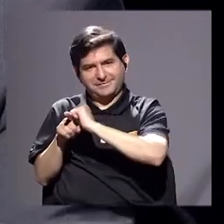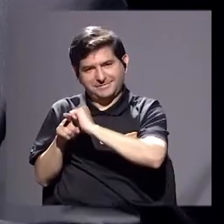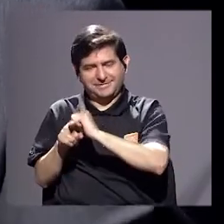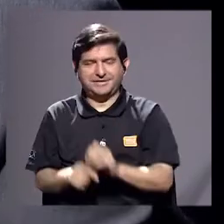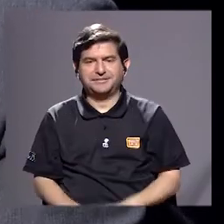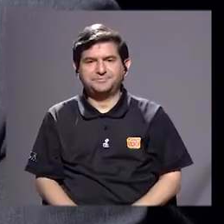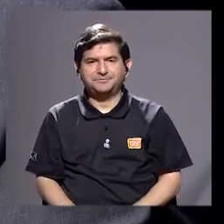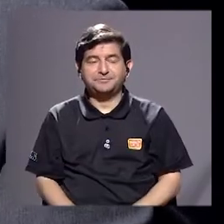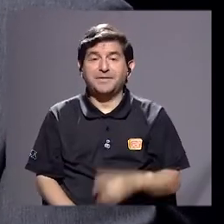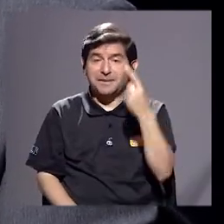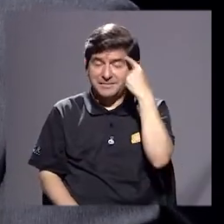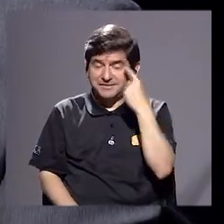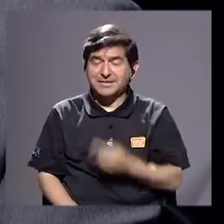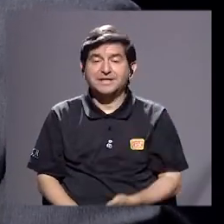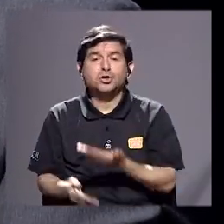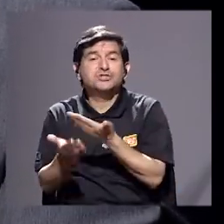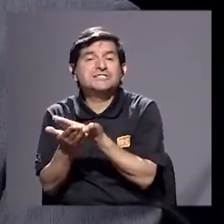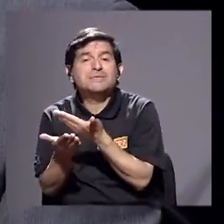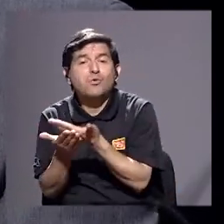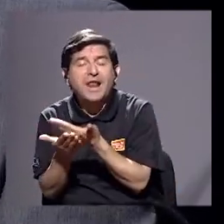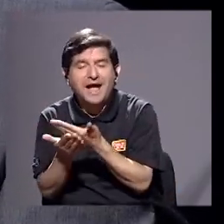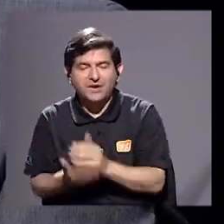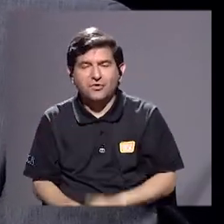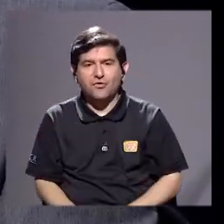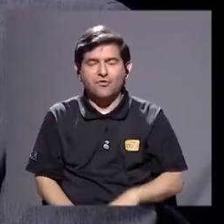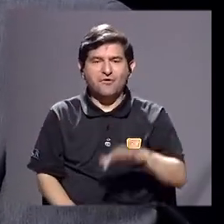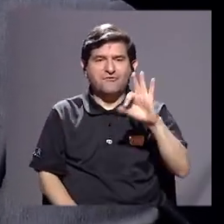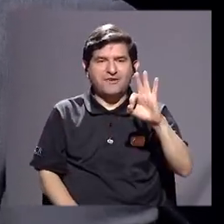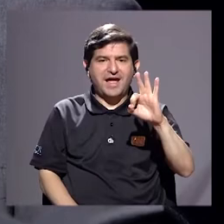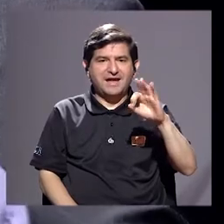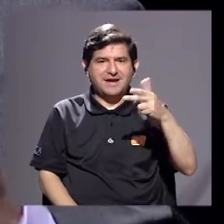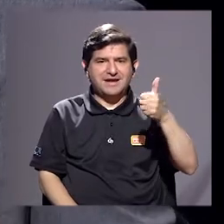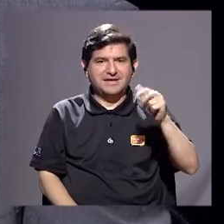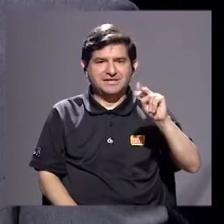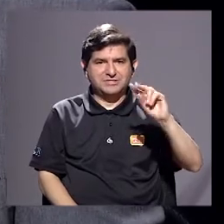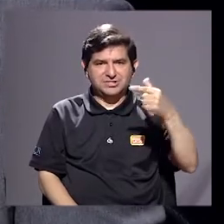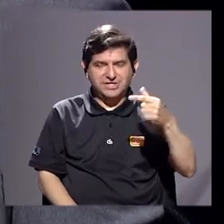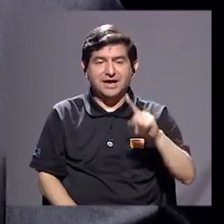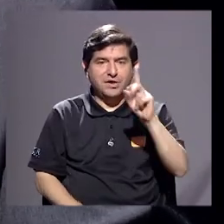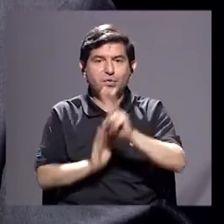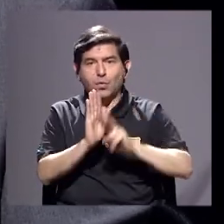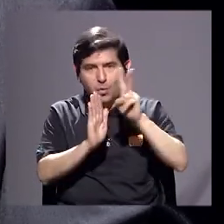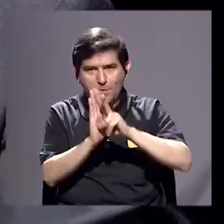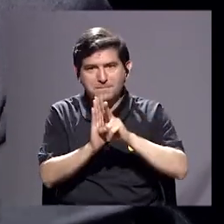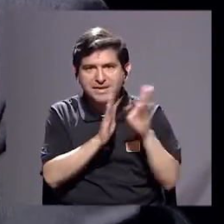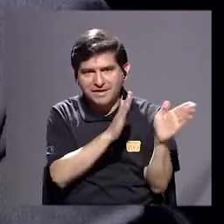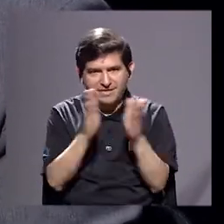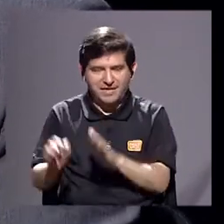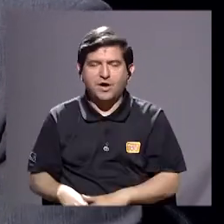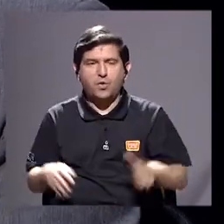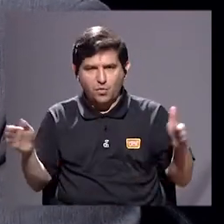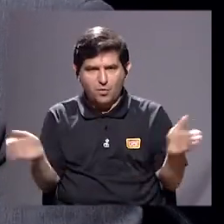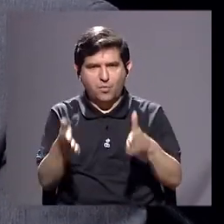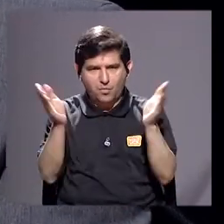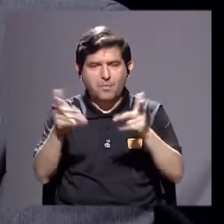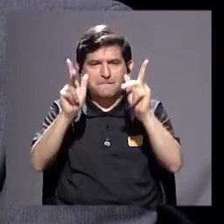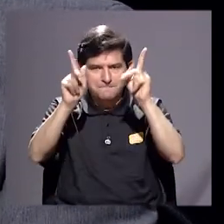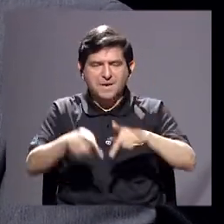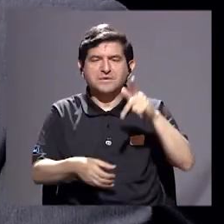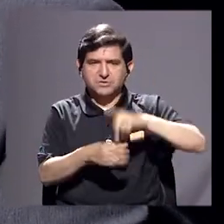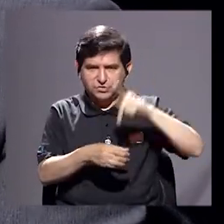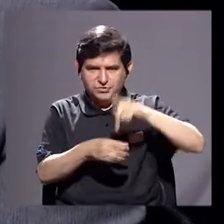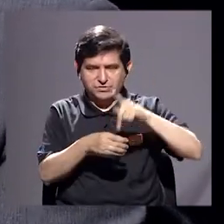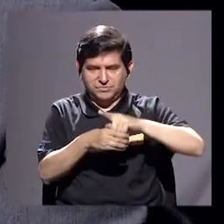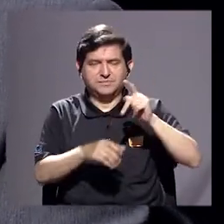efecto del simulacro por ejemplo don don franklin chang nos preparó un vídeo para motivar a las personas a